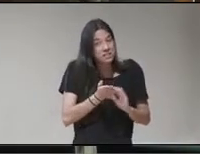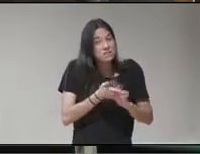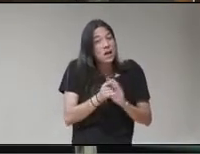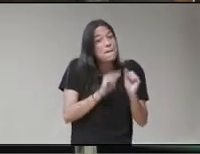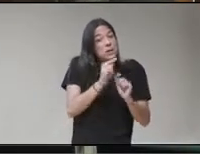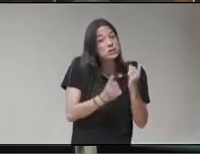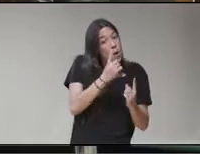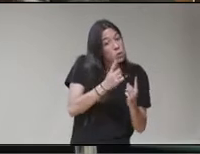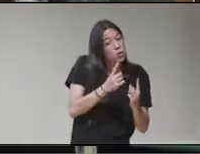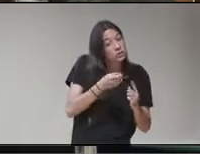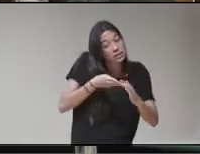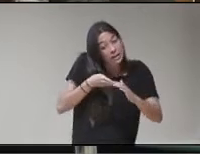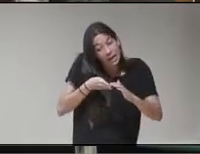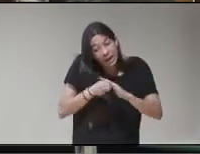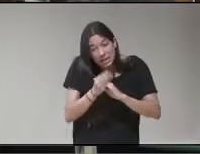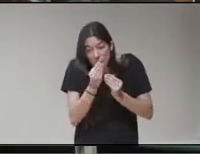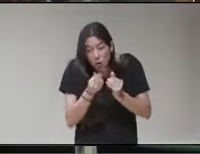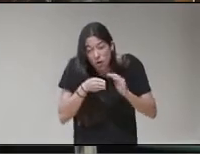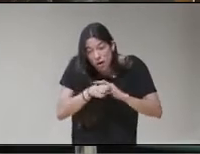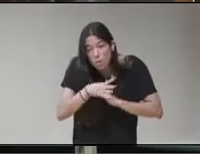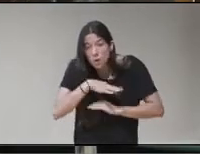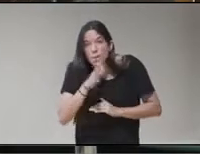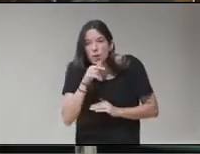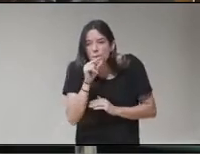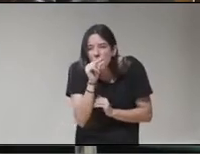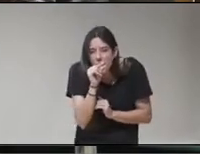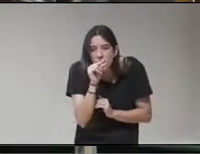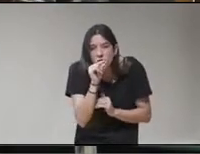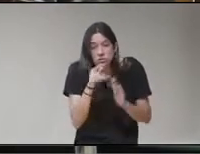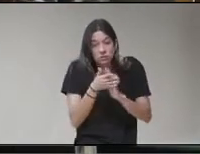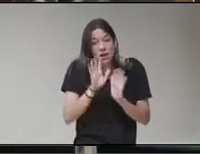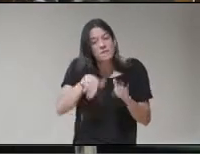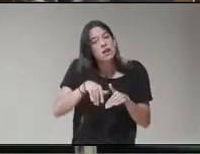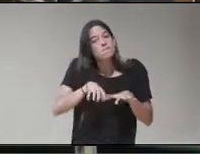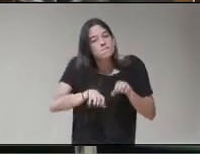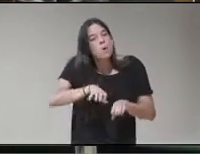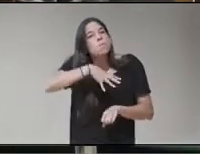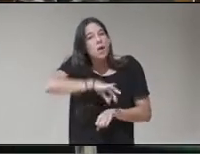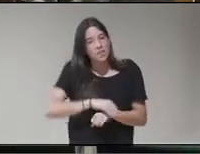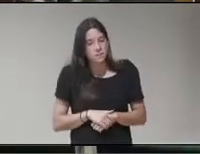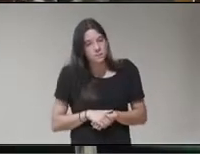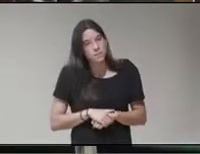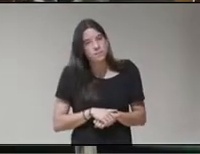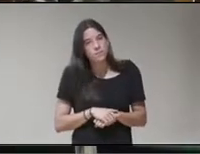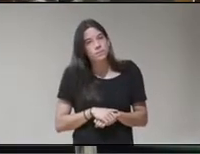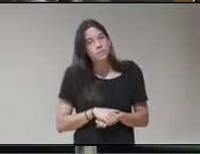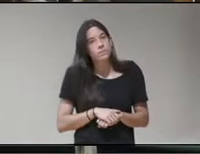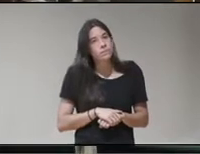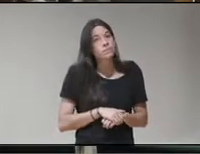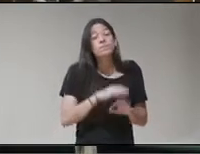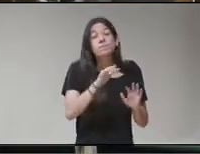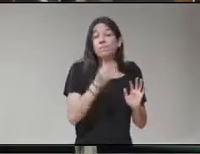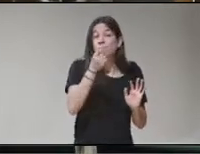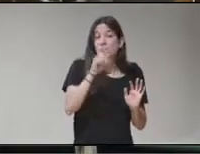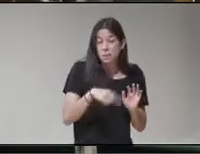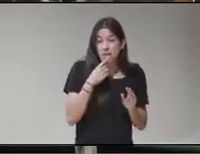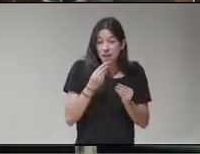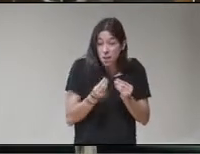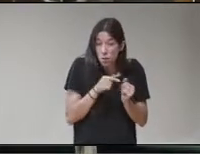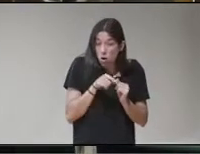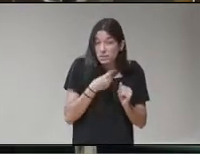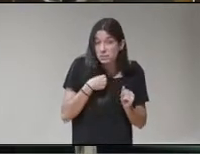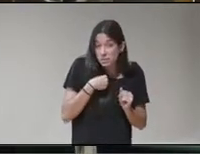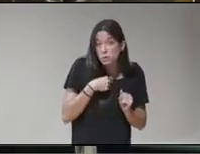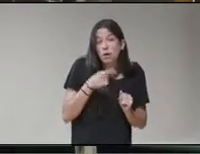moco porque son muy pequeñitos y por lo tanto pues son capaces de colonizar ese moco. Más aún, en ese moco tienen capacidad de